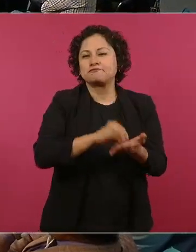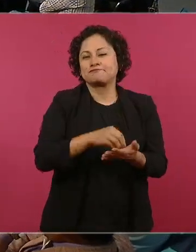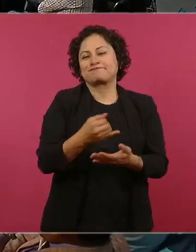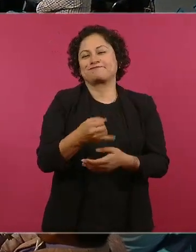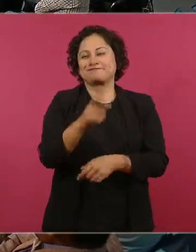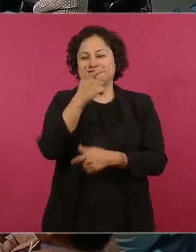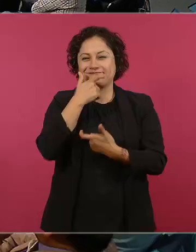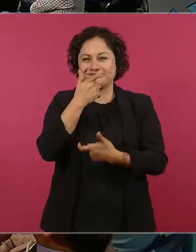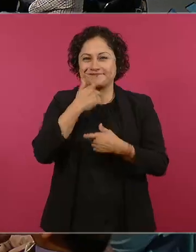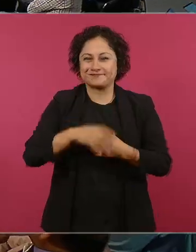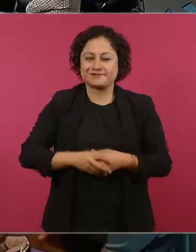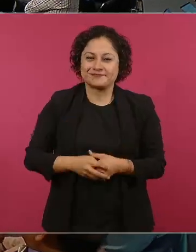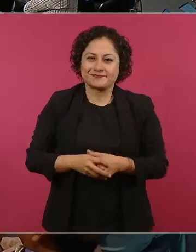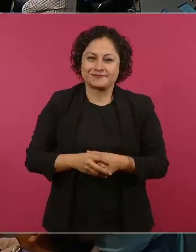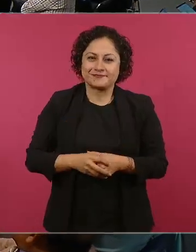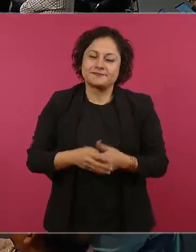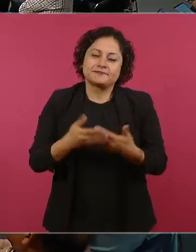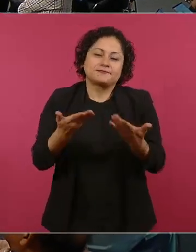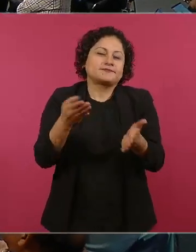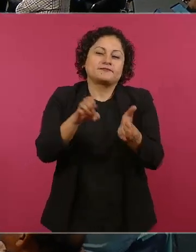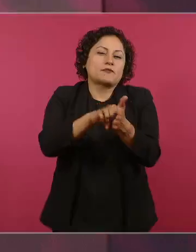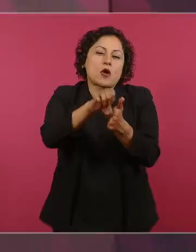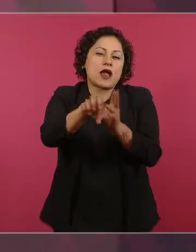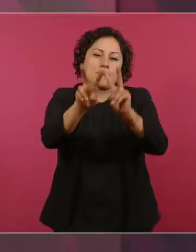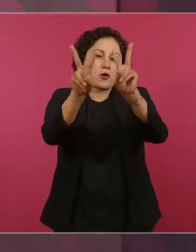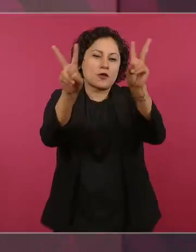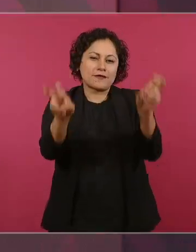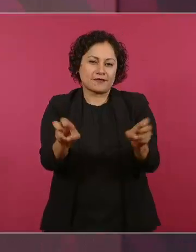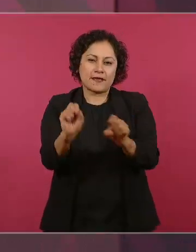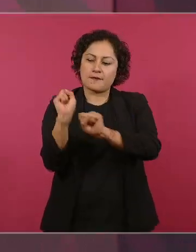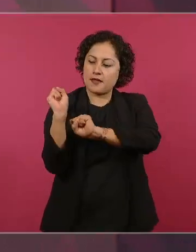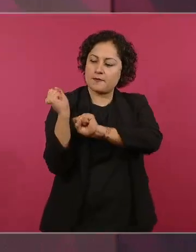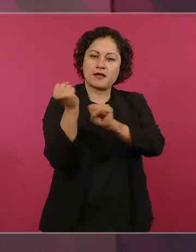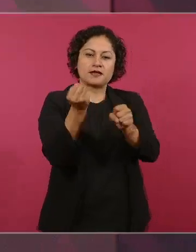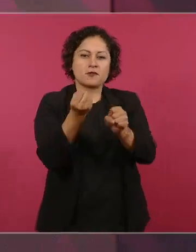es como se dice en el béisbol, un caballo.